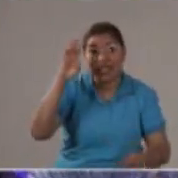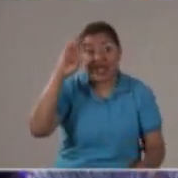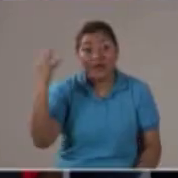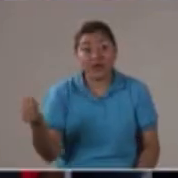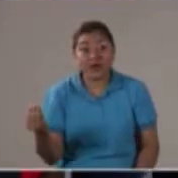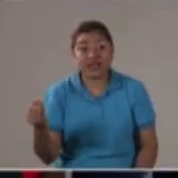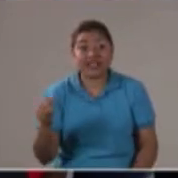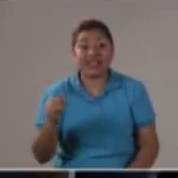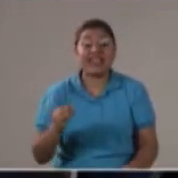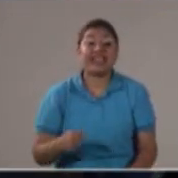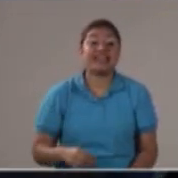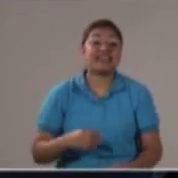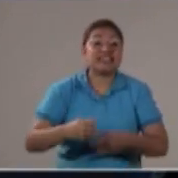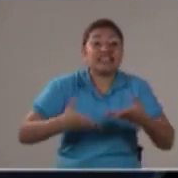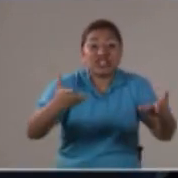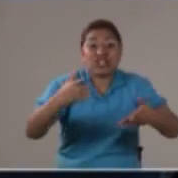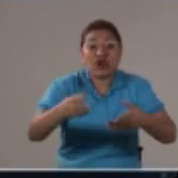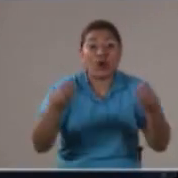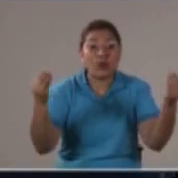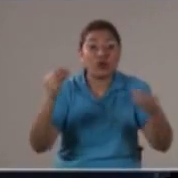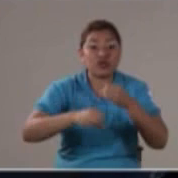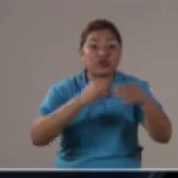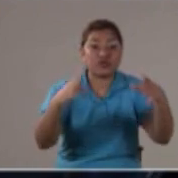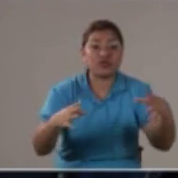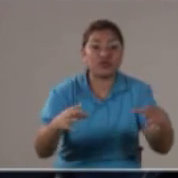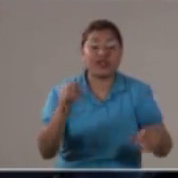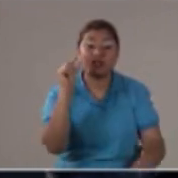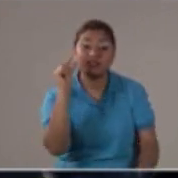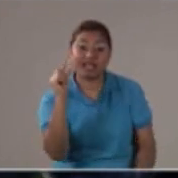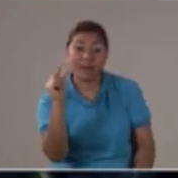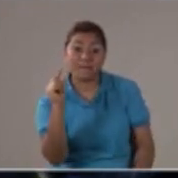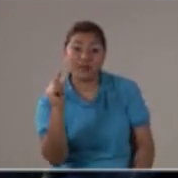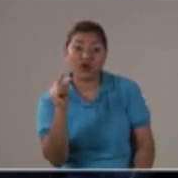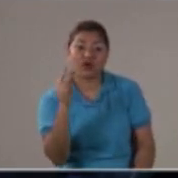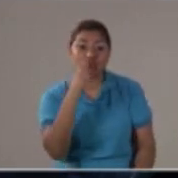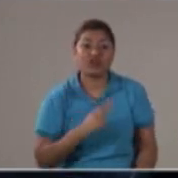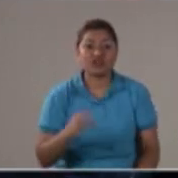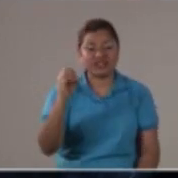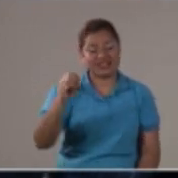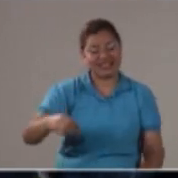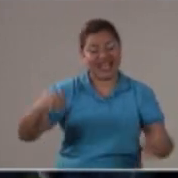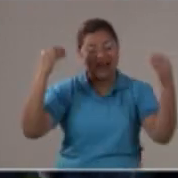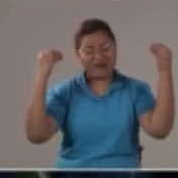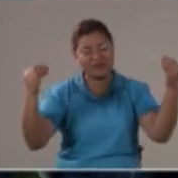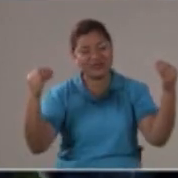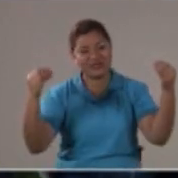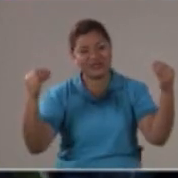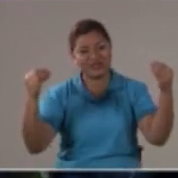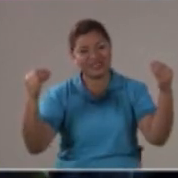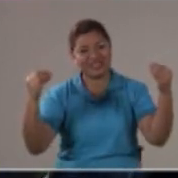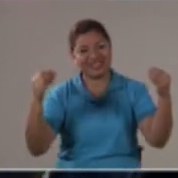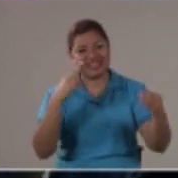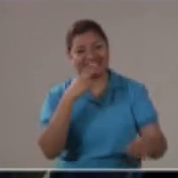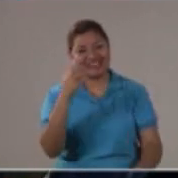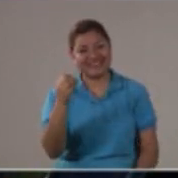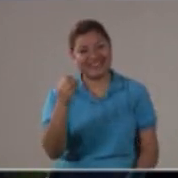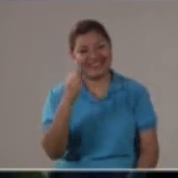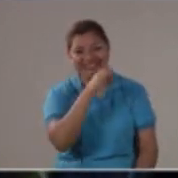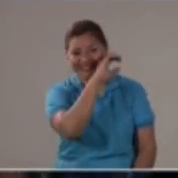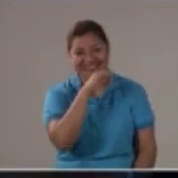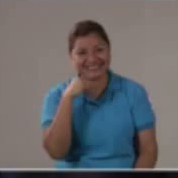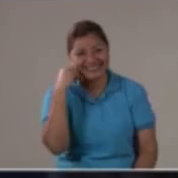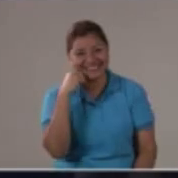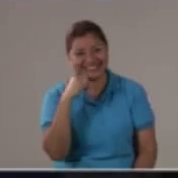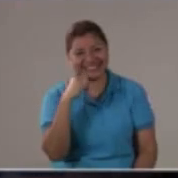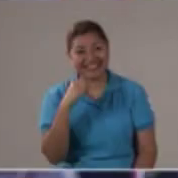ahora que se multiplique, que no sean pocos sus hijos, dijeron de Rubén, sino que sean muchos. Hermano Sergio, eso ya no es una bendición, dicen algunos, ¿verdad?